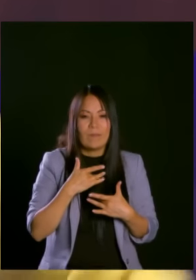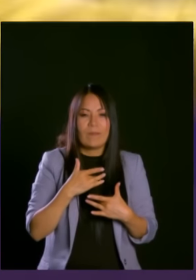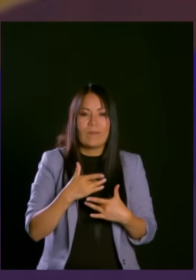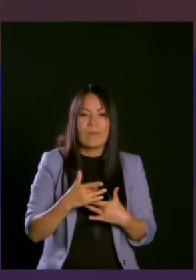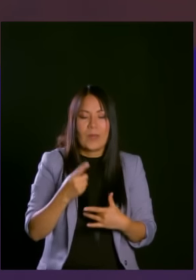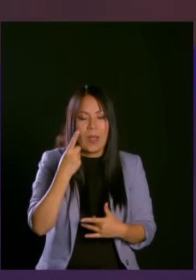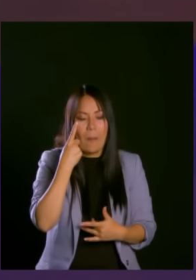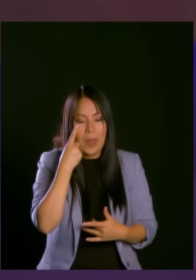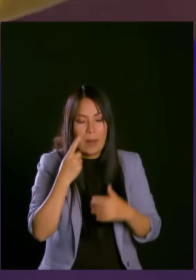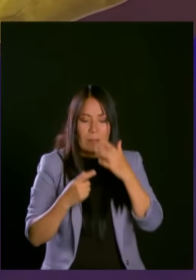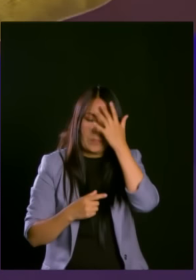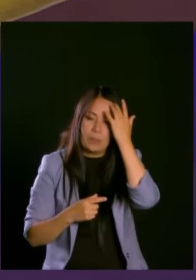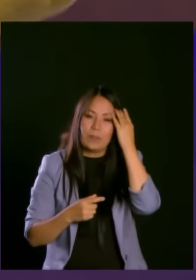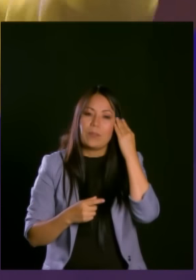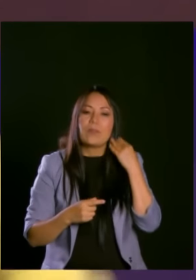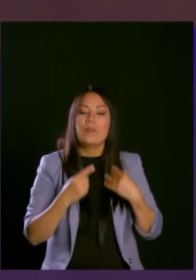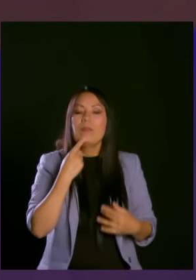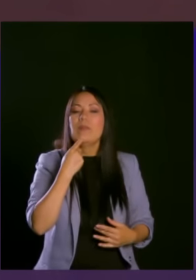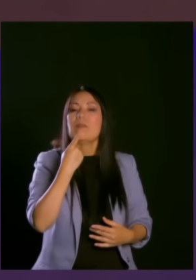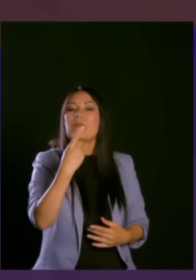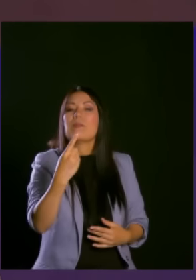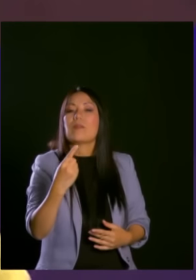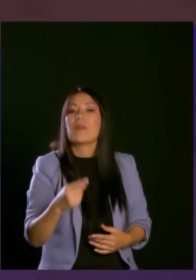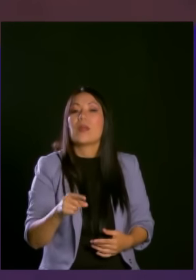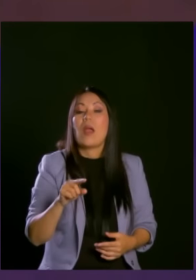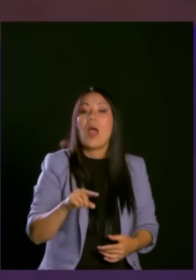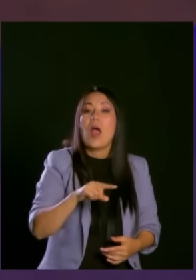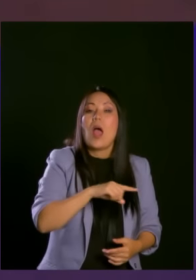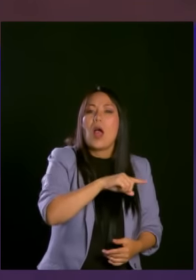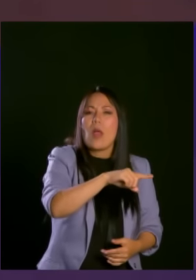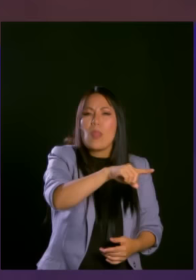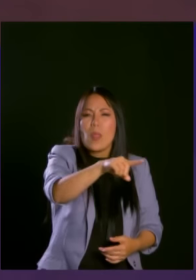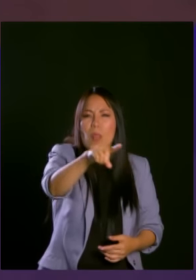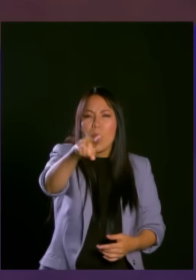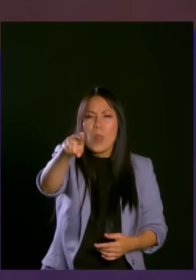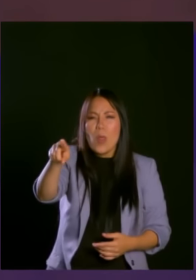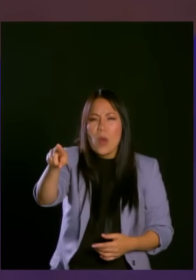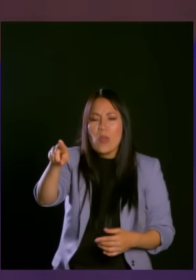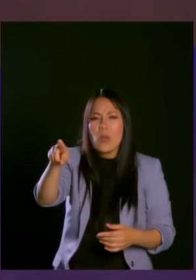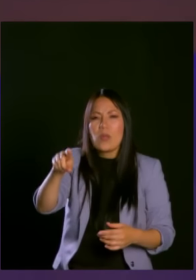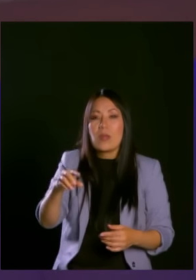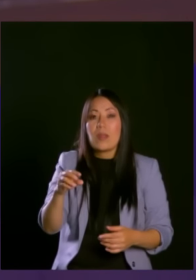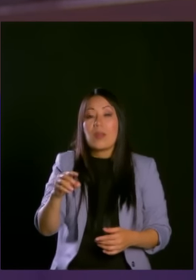Te voy a dar una palabra. Todo el que va a emprender o emprendió algo, levántame la mano.